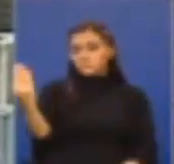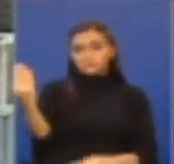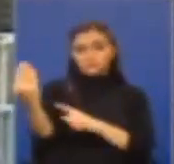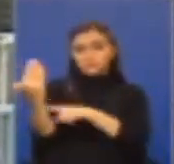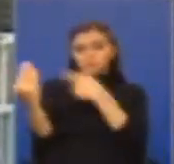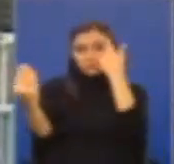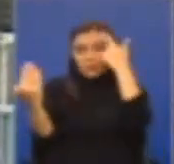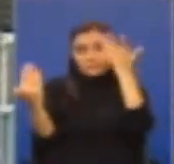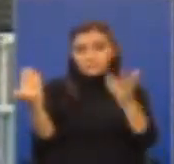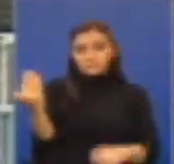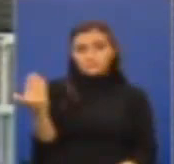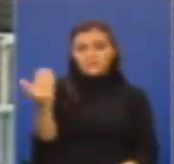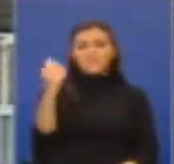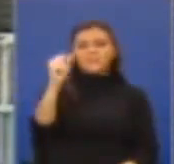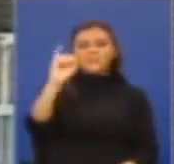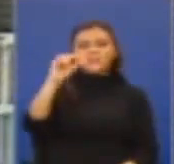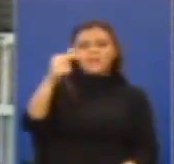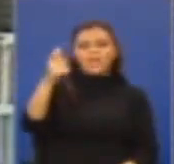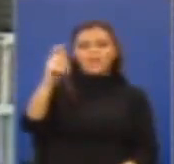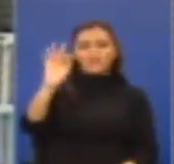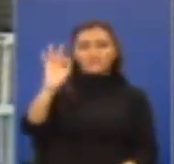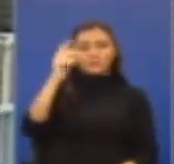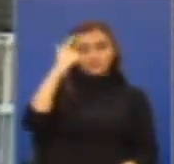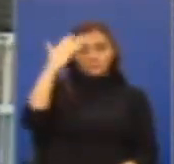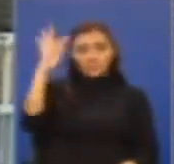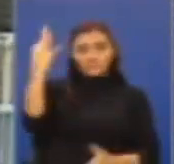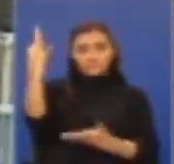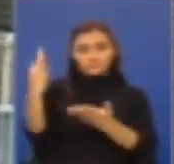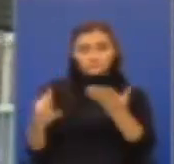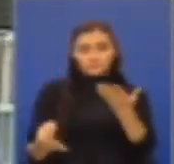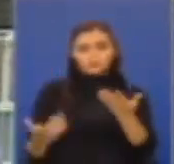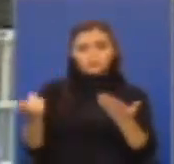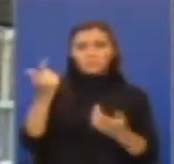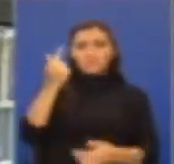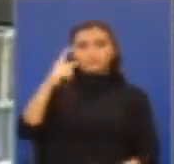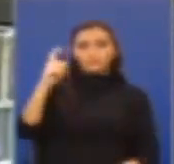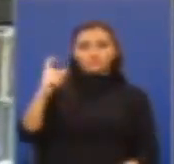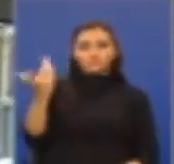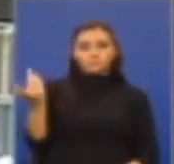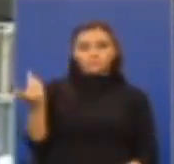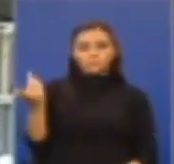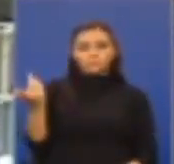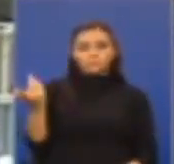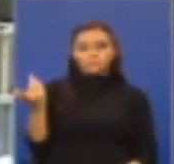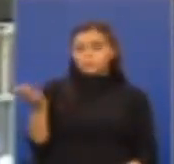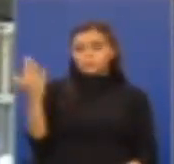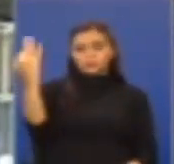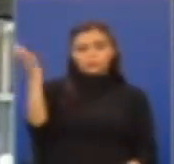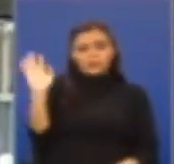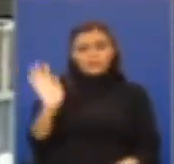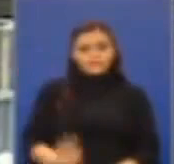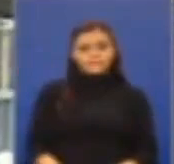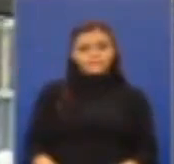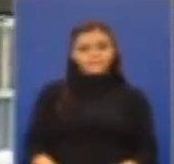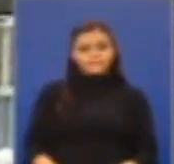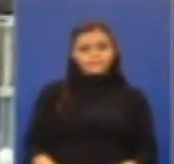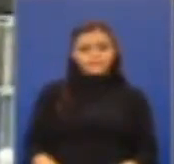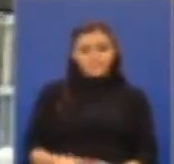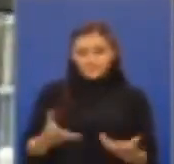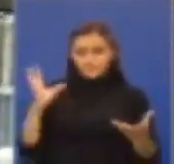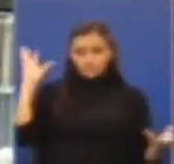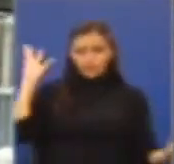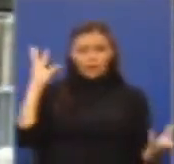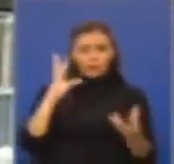manejar el sistema ICGF de seguimiento de compromisos financieros, el KIPU para seguimiento de compromisos presidenciales. Entonces tiene que tener todas